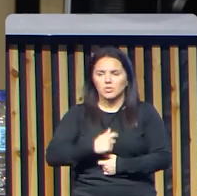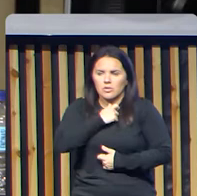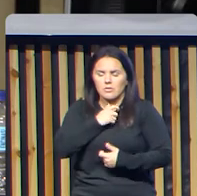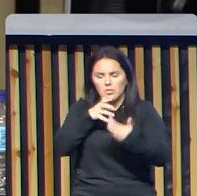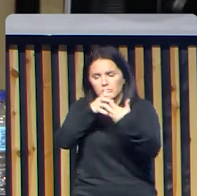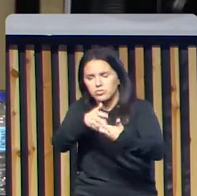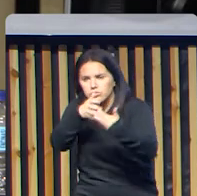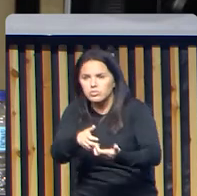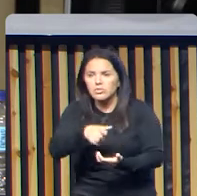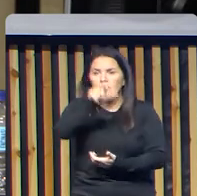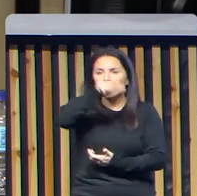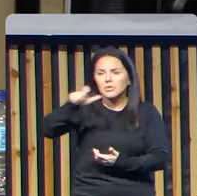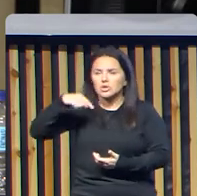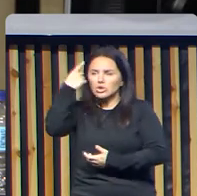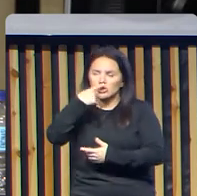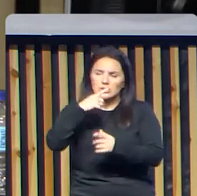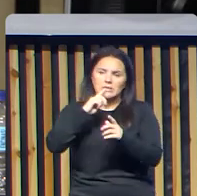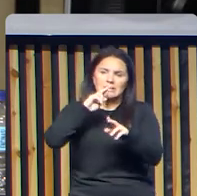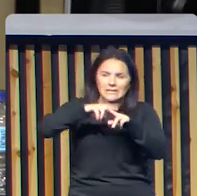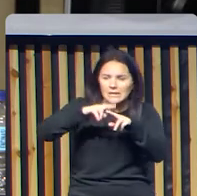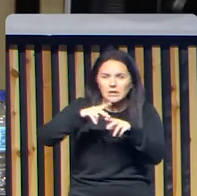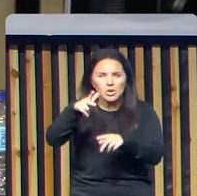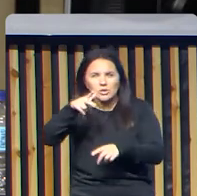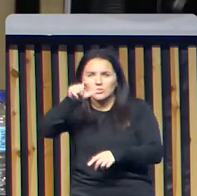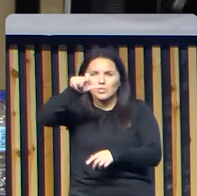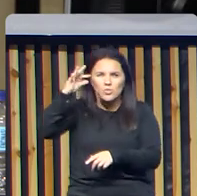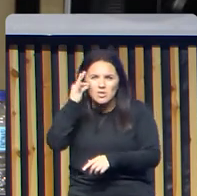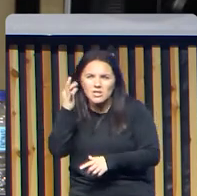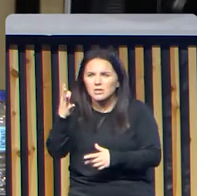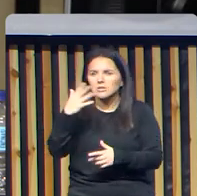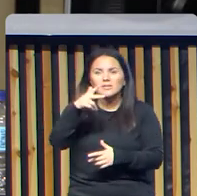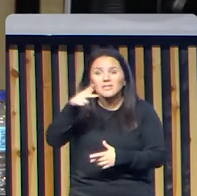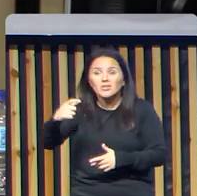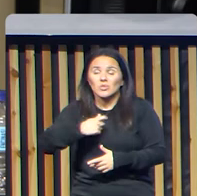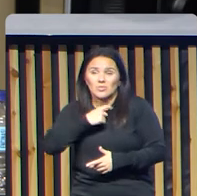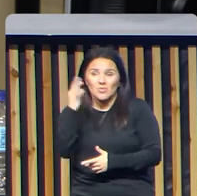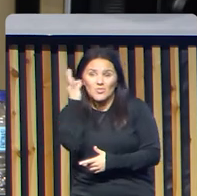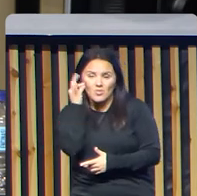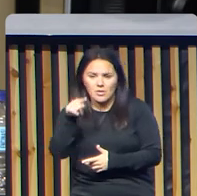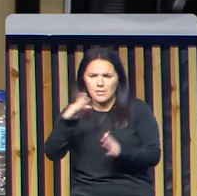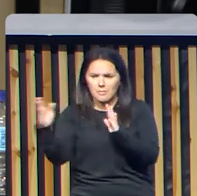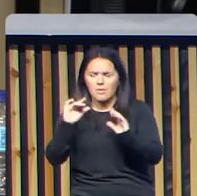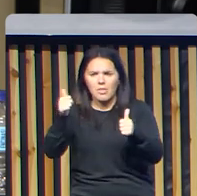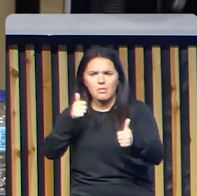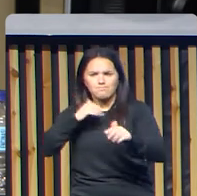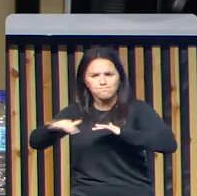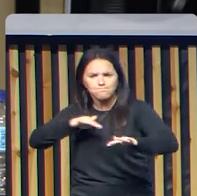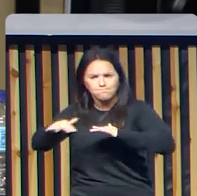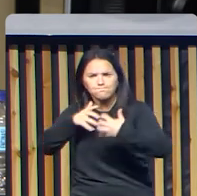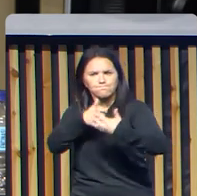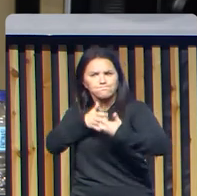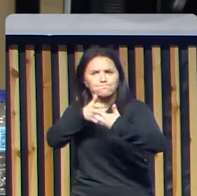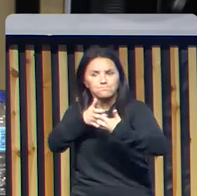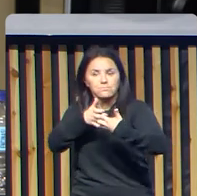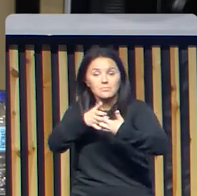por los derechos de las personas de color por los derechos de las mujeres por los derechos civiles de las mujeres inician